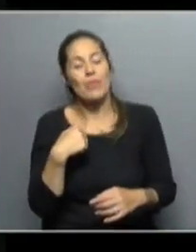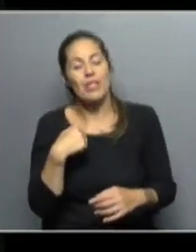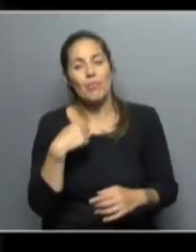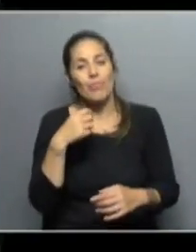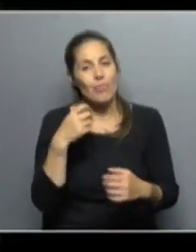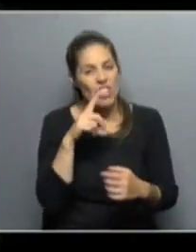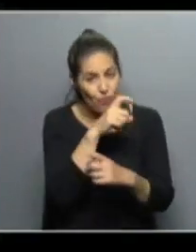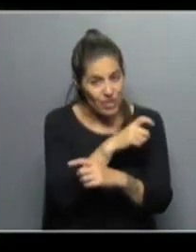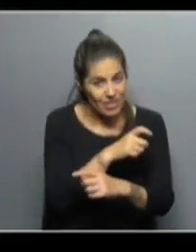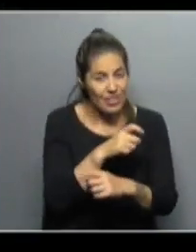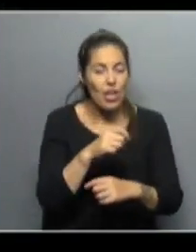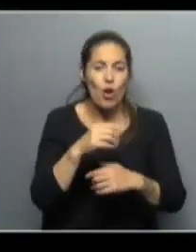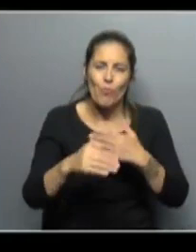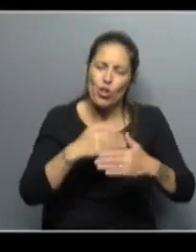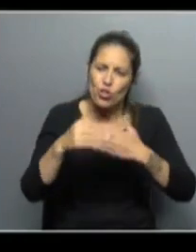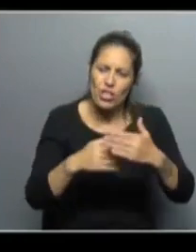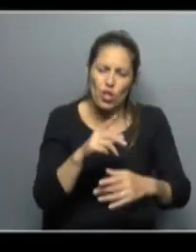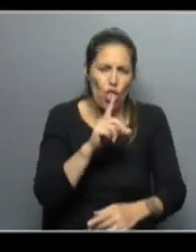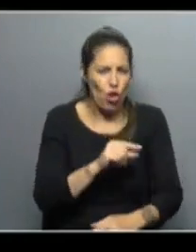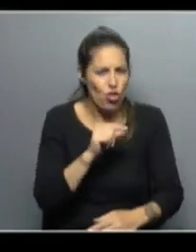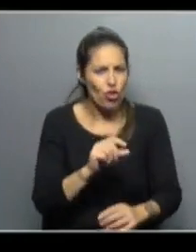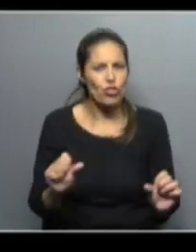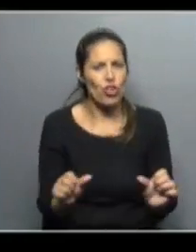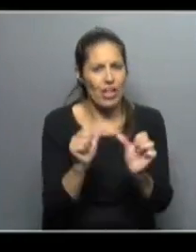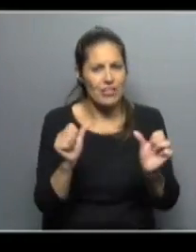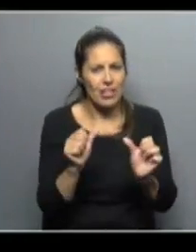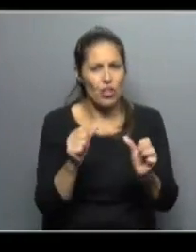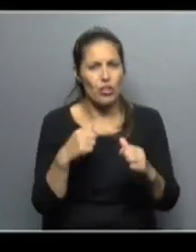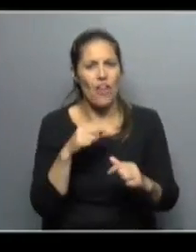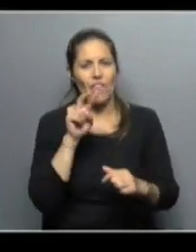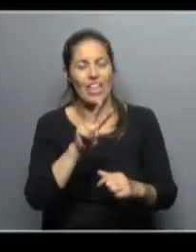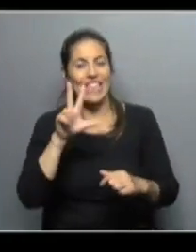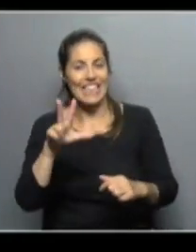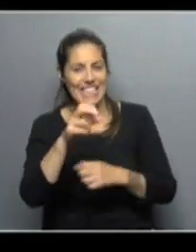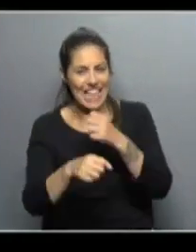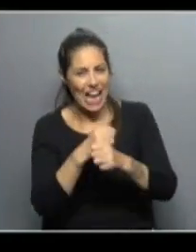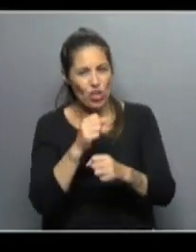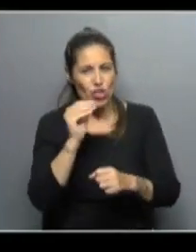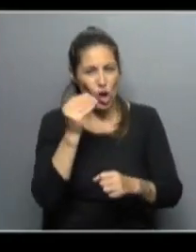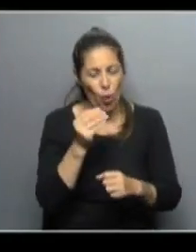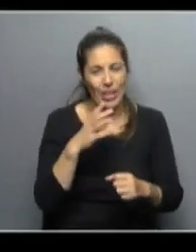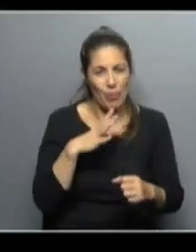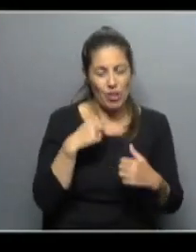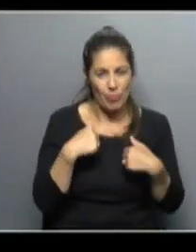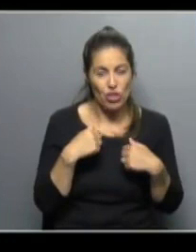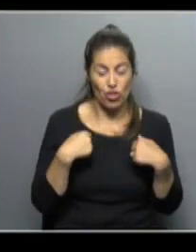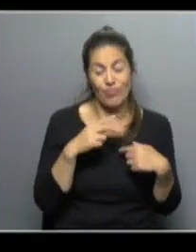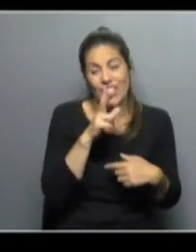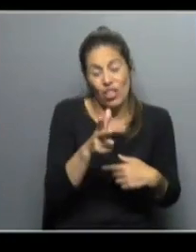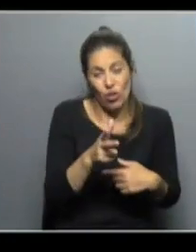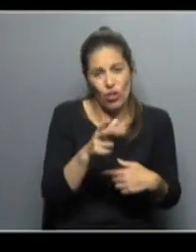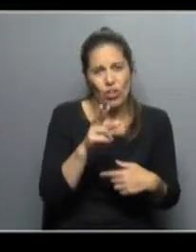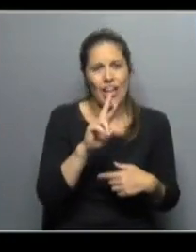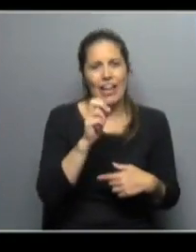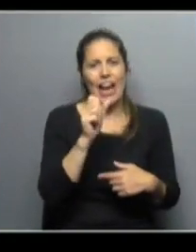fue doloroso hacerlo. También porque tenía 23 años el que me tocó a mí, y bueno, uno que tiene hijos también.